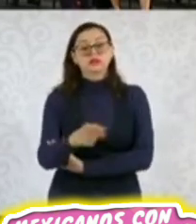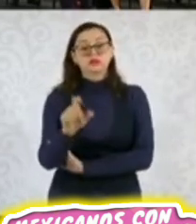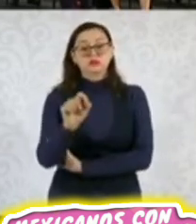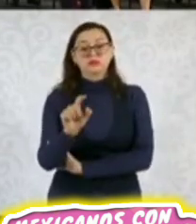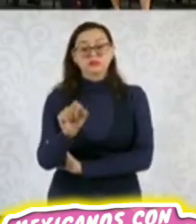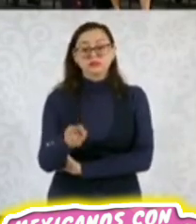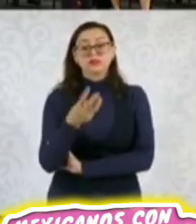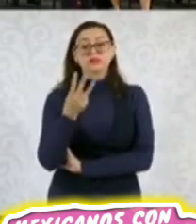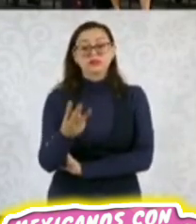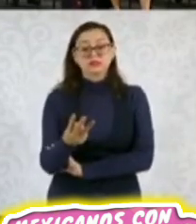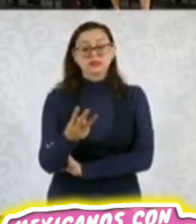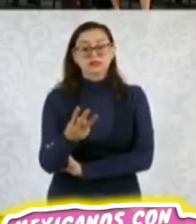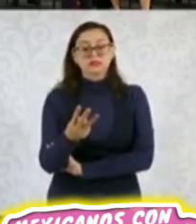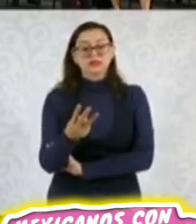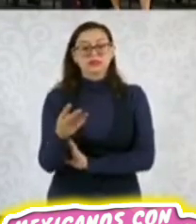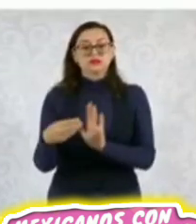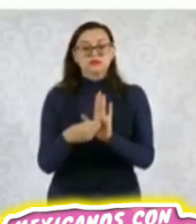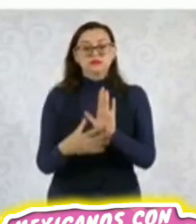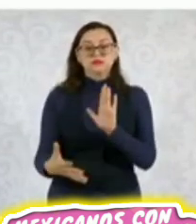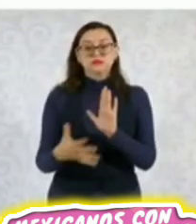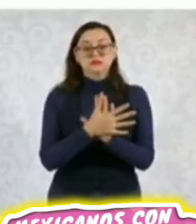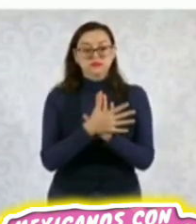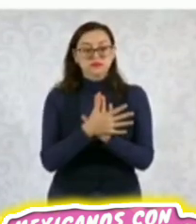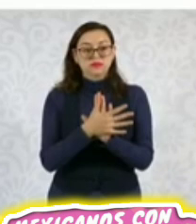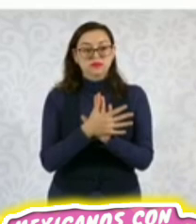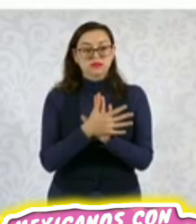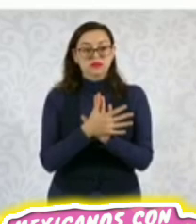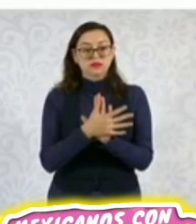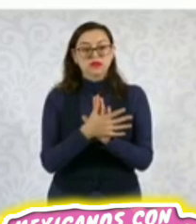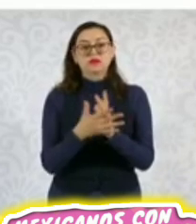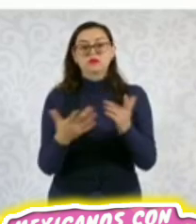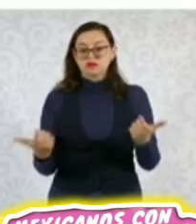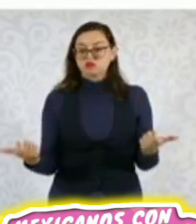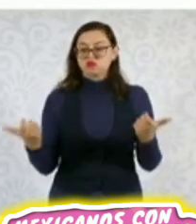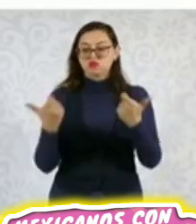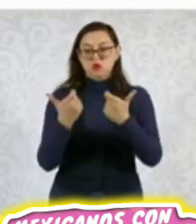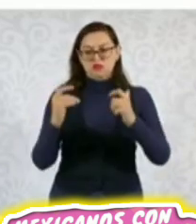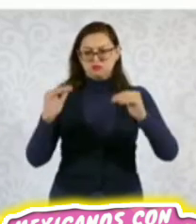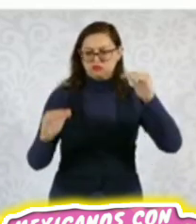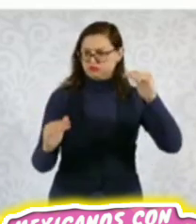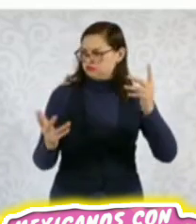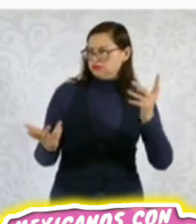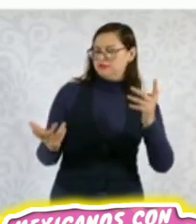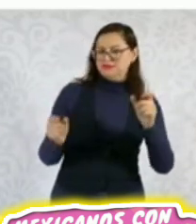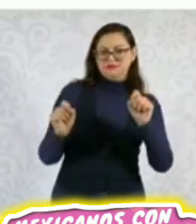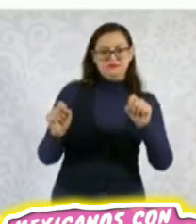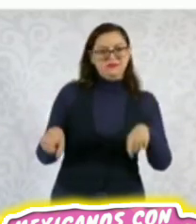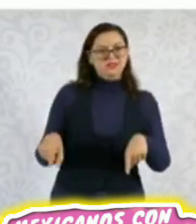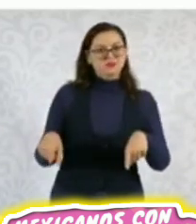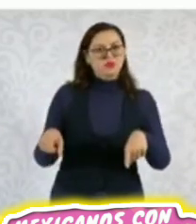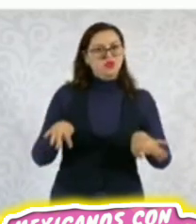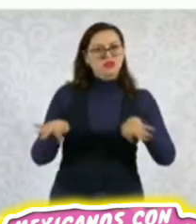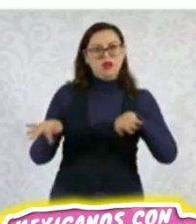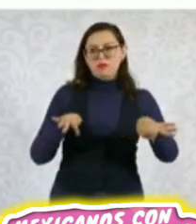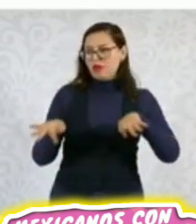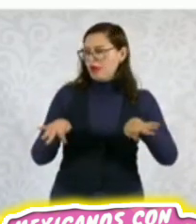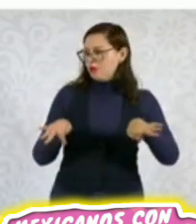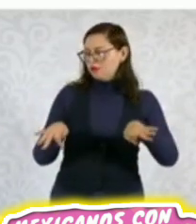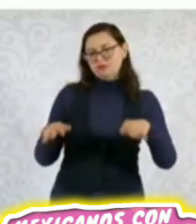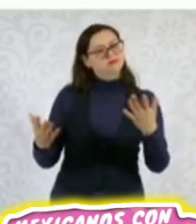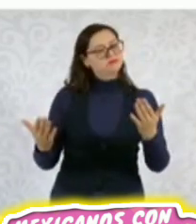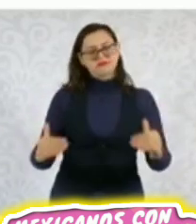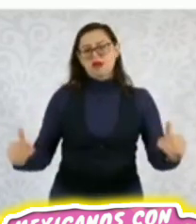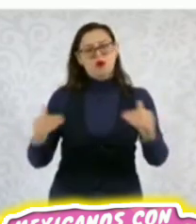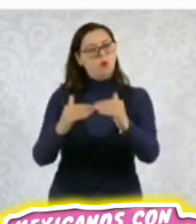se establece y se conceptualiza la brecha salarial y se modifica o se establece que es